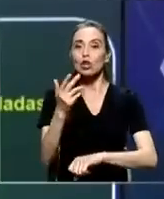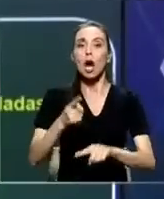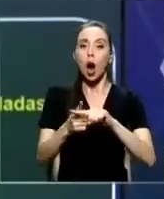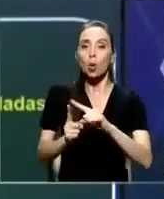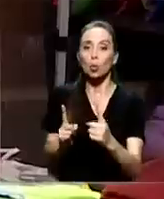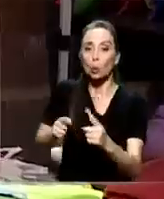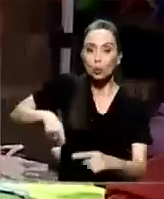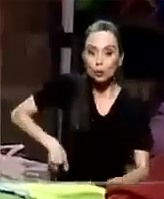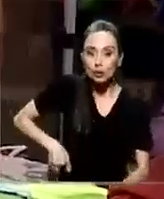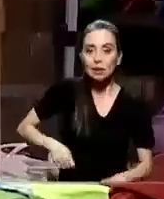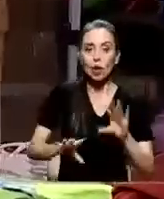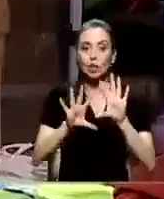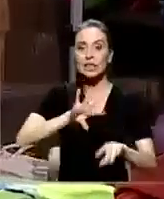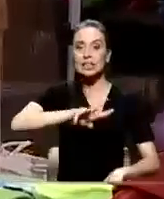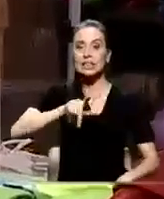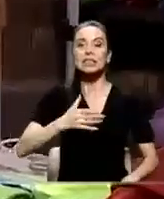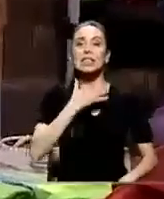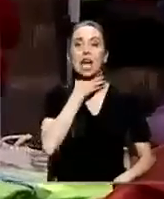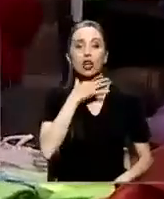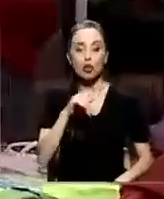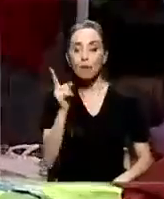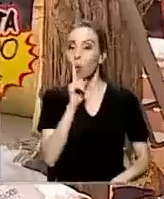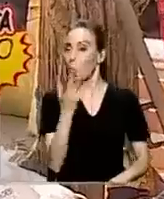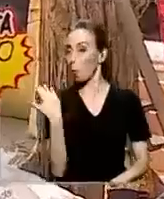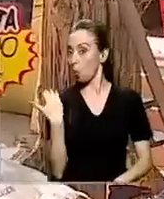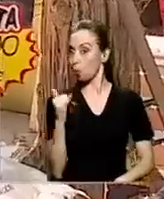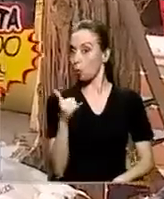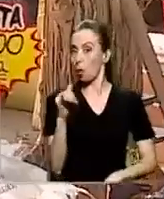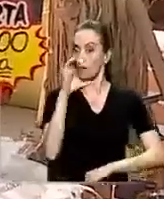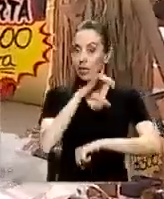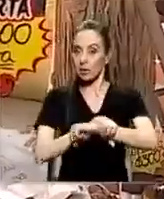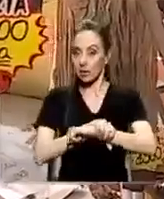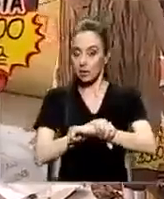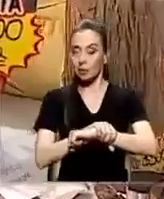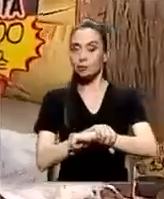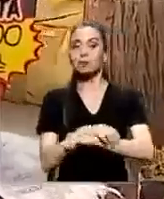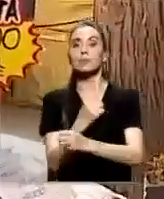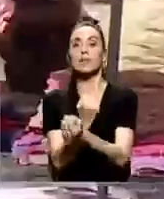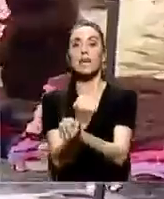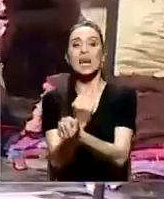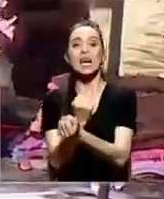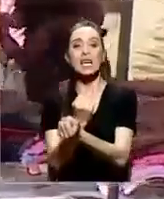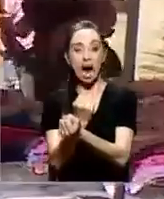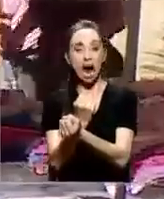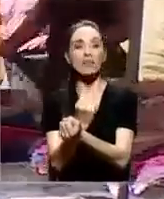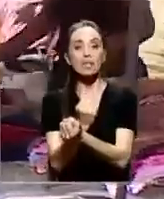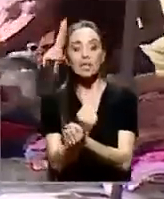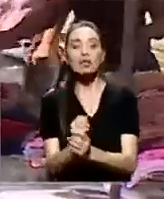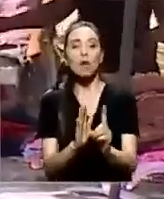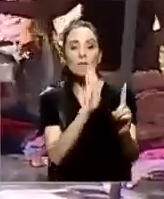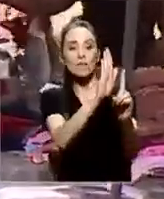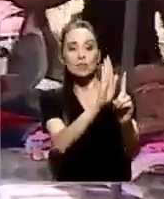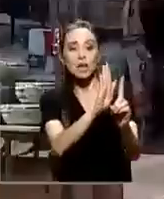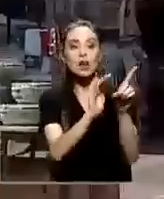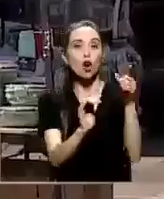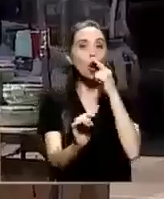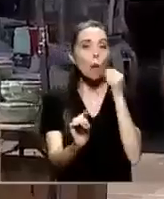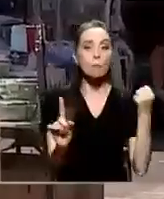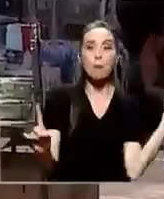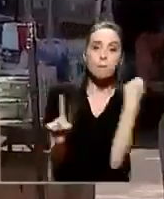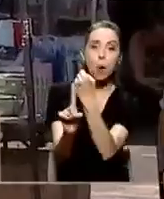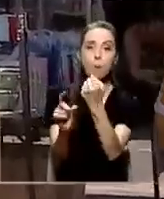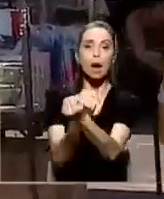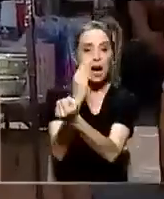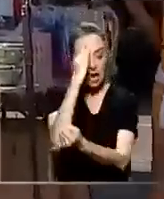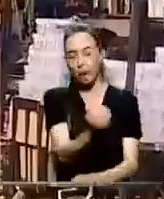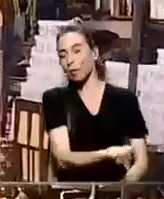15 robos. El último detenido fue apresado este jueves, cuando durante una fiscalización de rutina atacó a una carabinera con golpes en la cara, lo que provocó